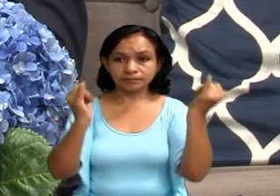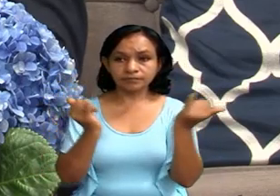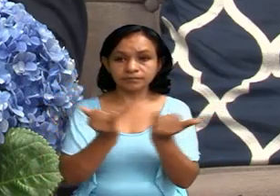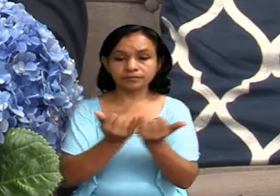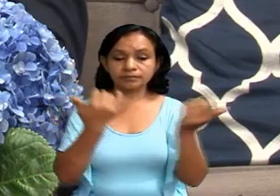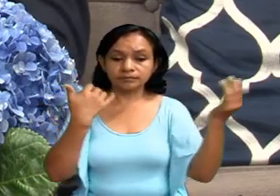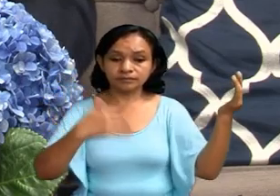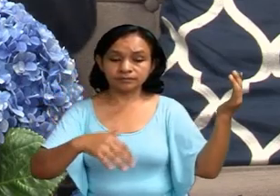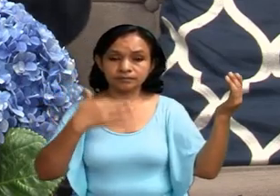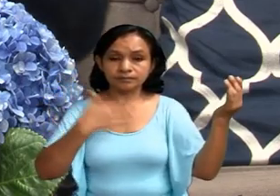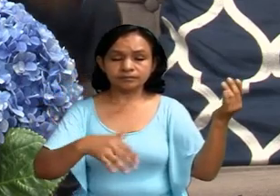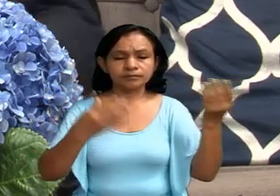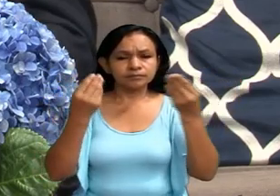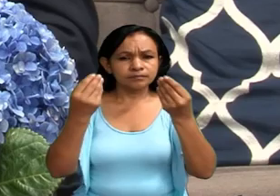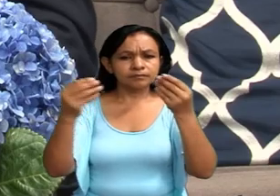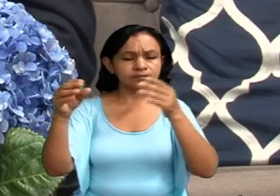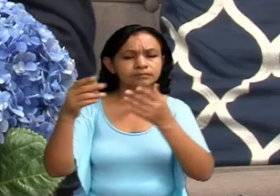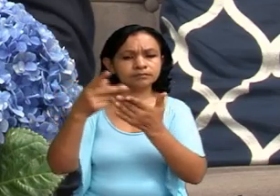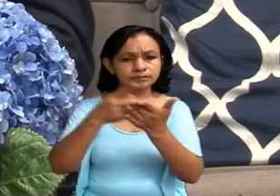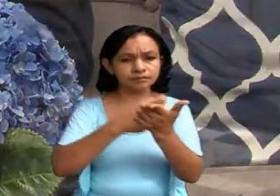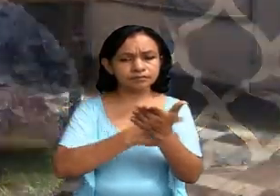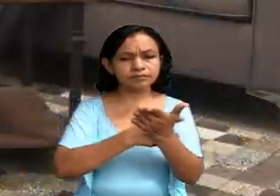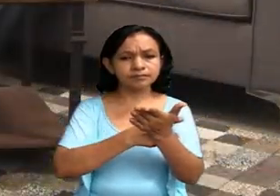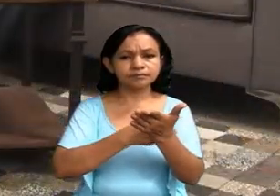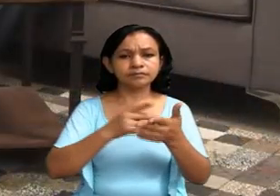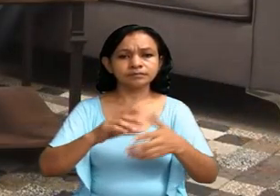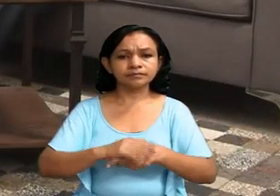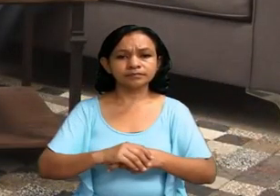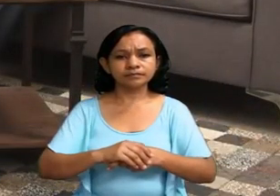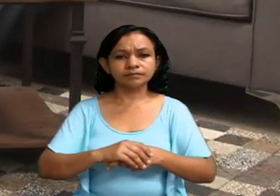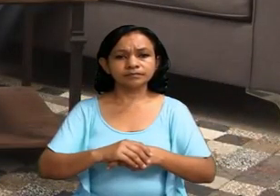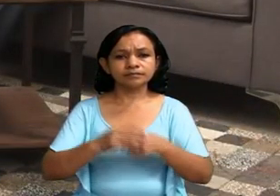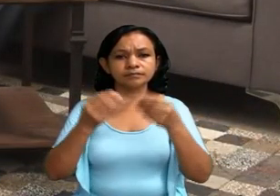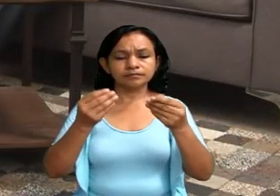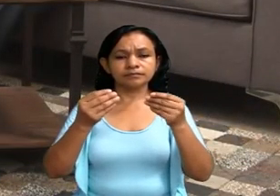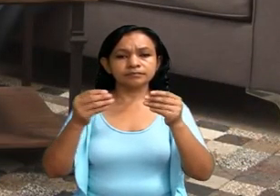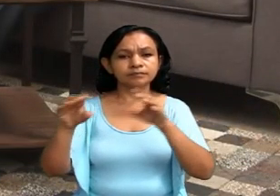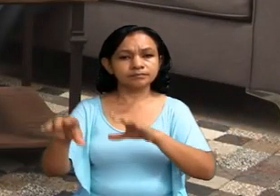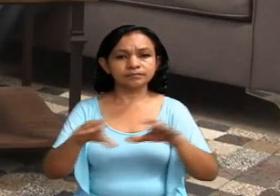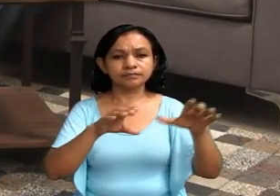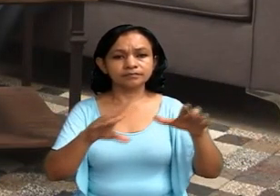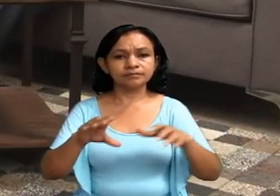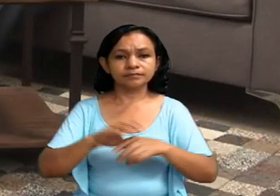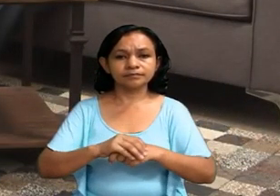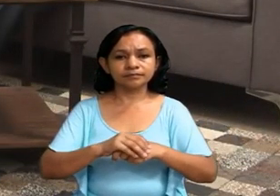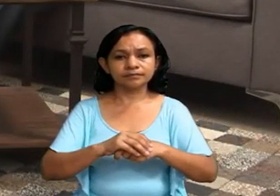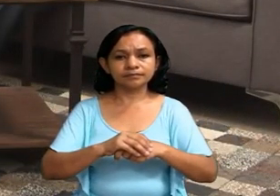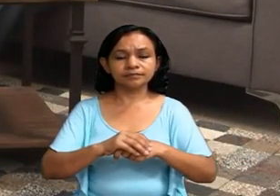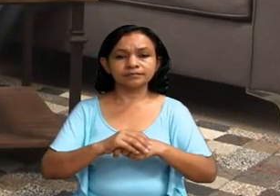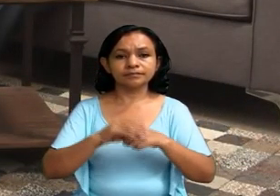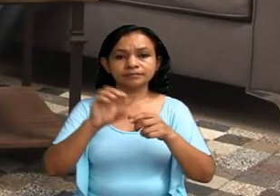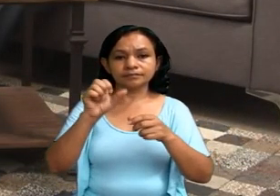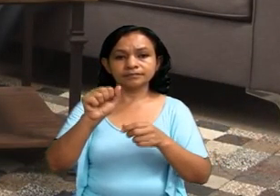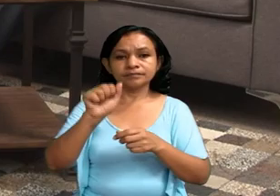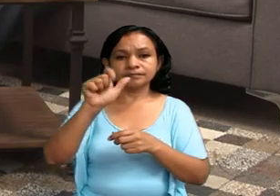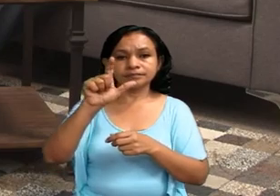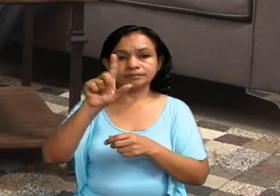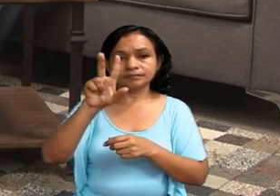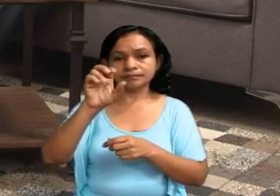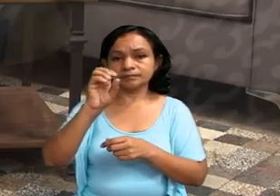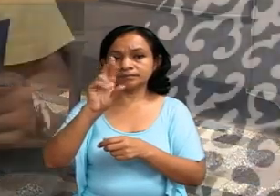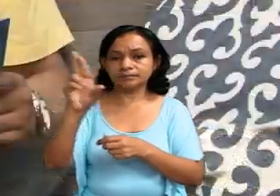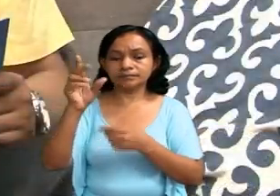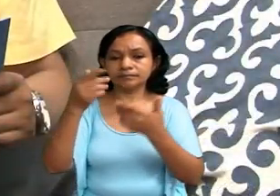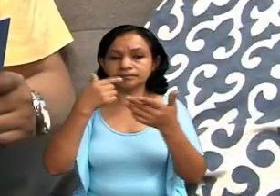guitarra. Ahí vienen muchos proyectos. Una serie de actividades bastante interesantes también. Y don Salvador estuvo por acá también y compartiendo